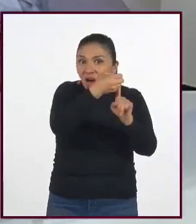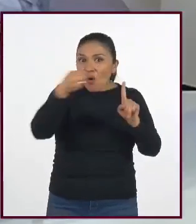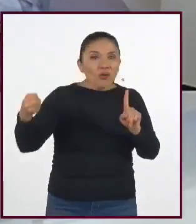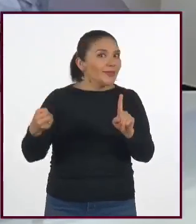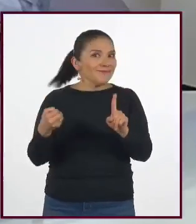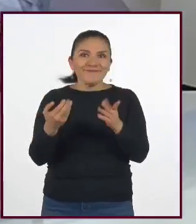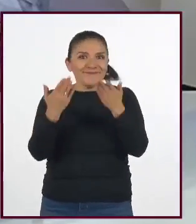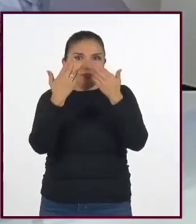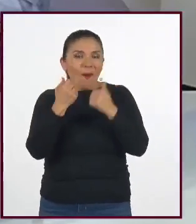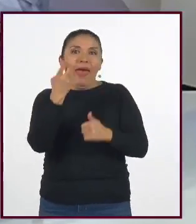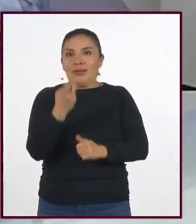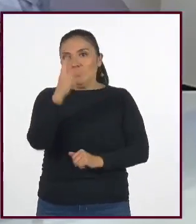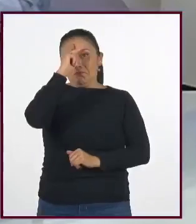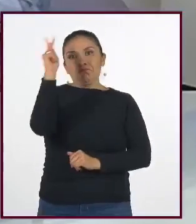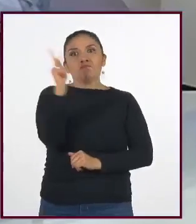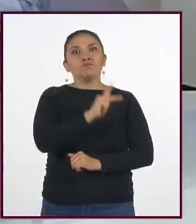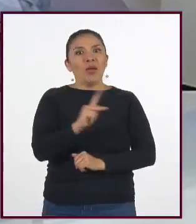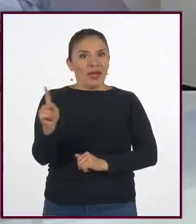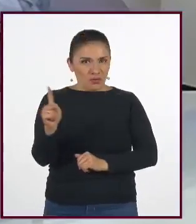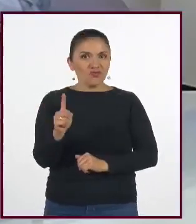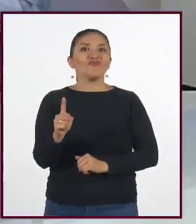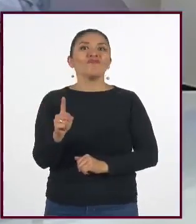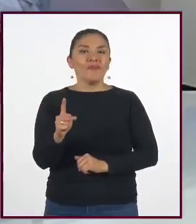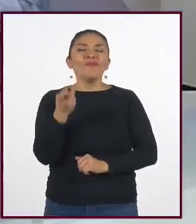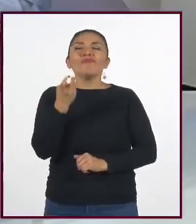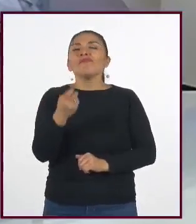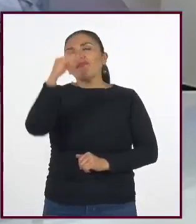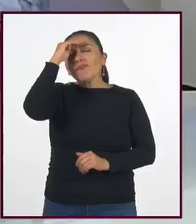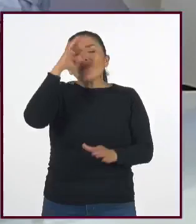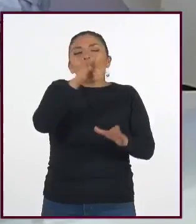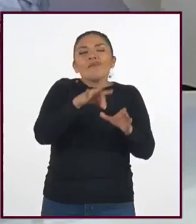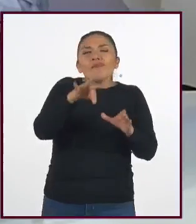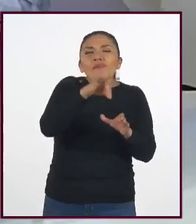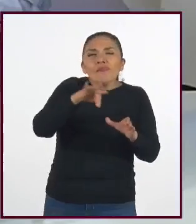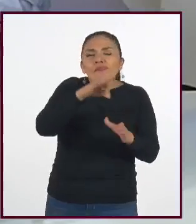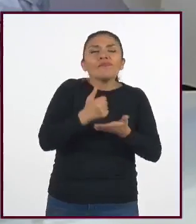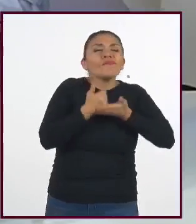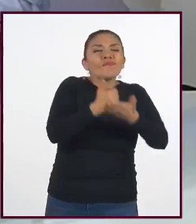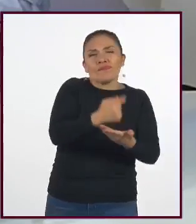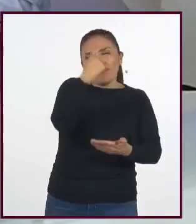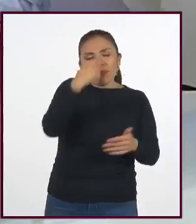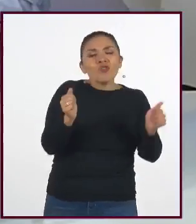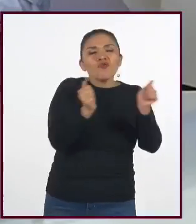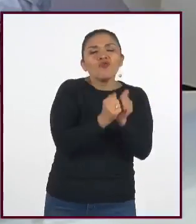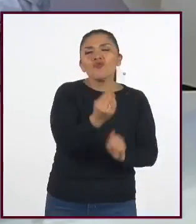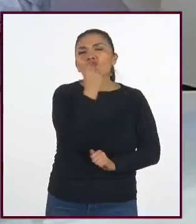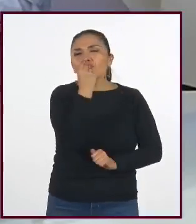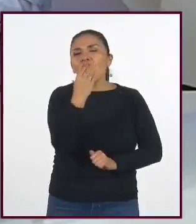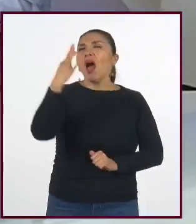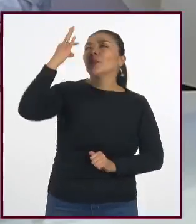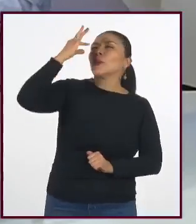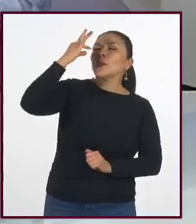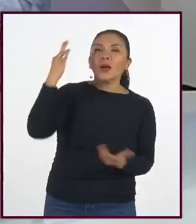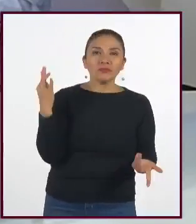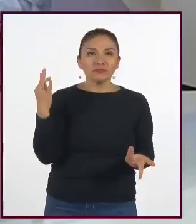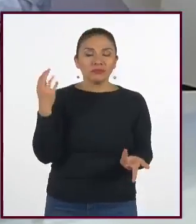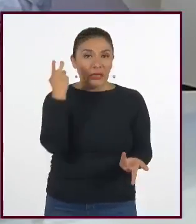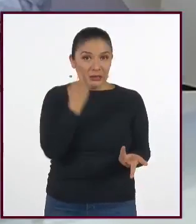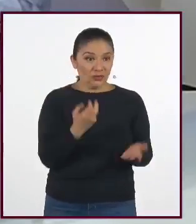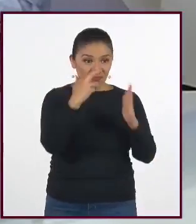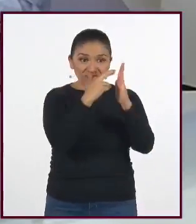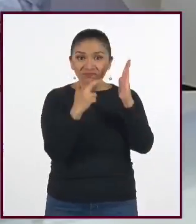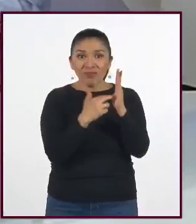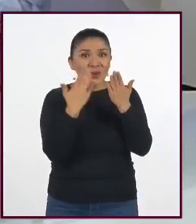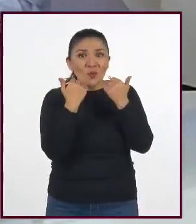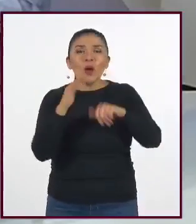lo peor. De estos aceititos, de estos suplementos que están como en la no regulación porque